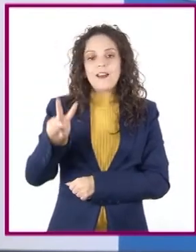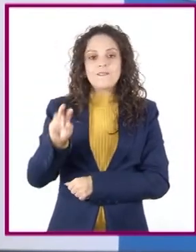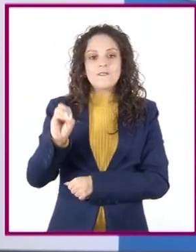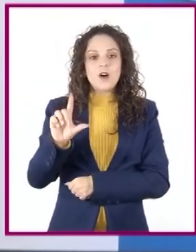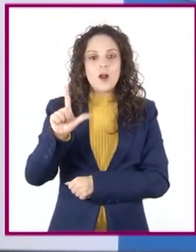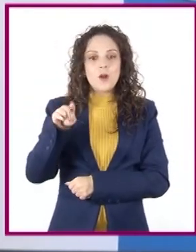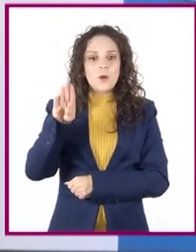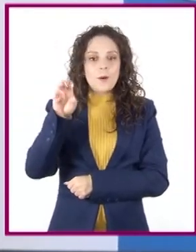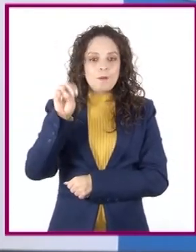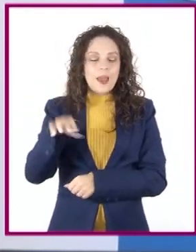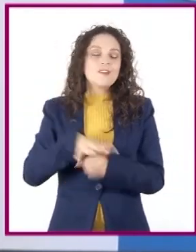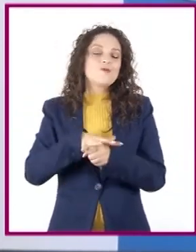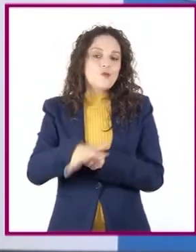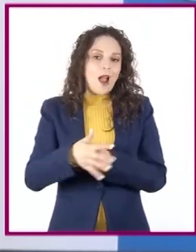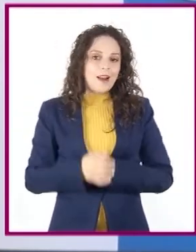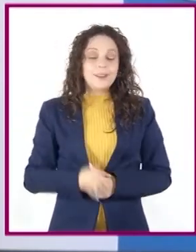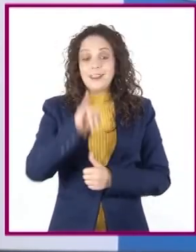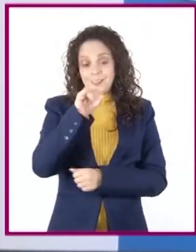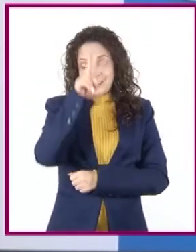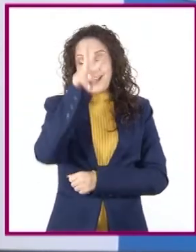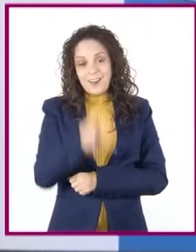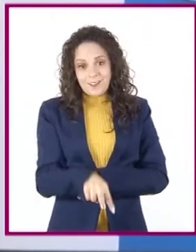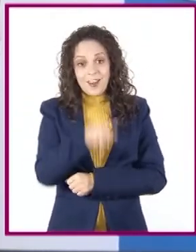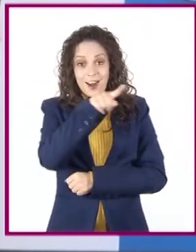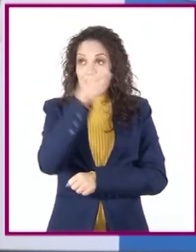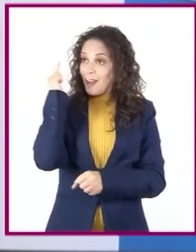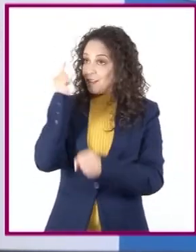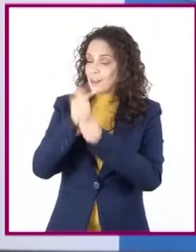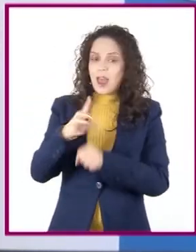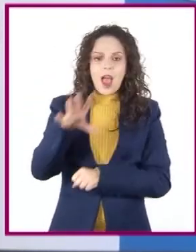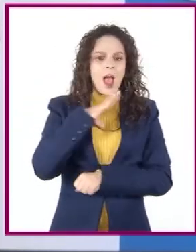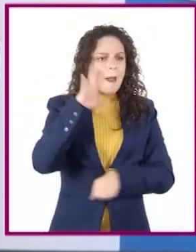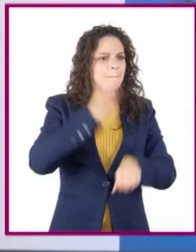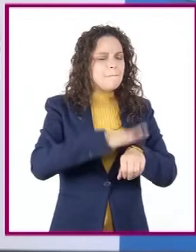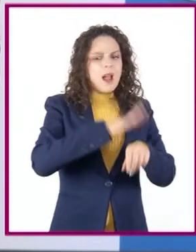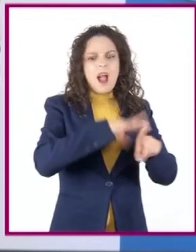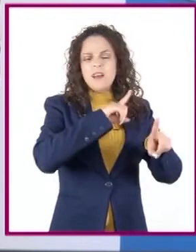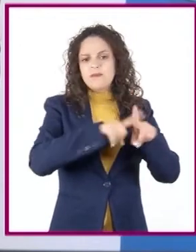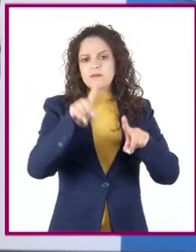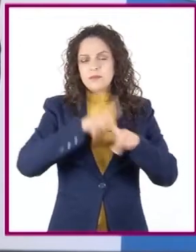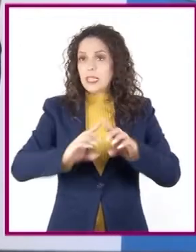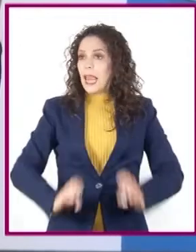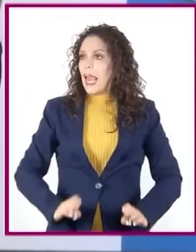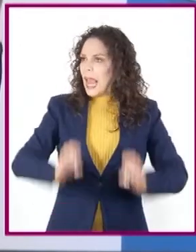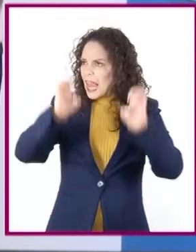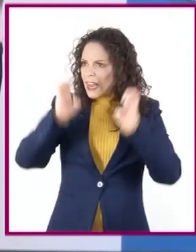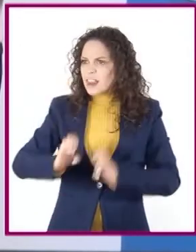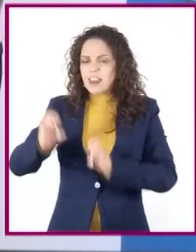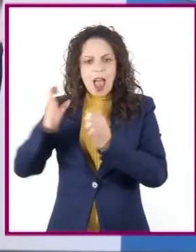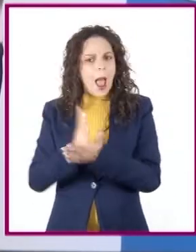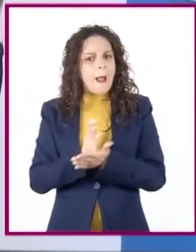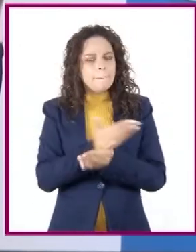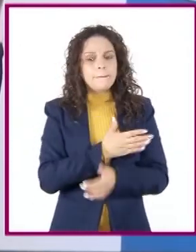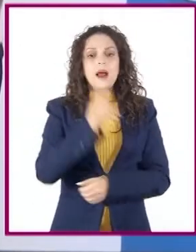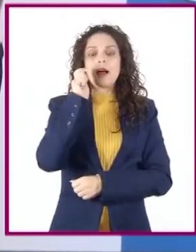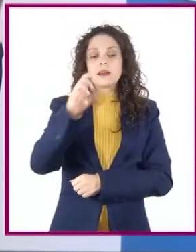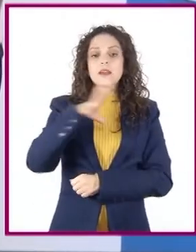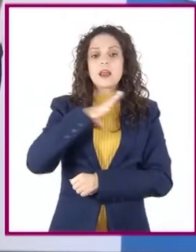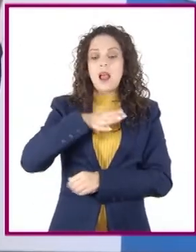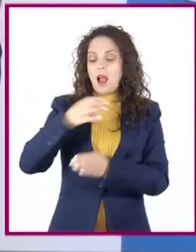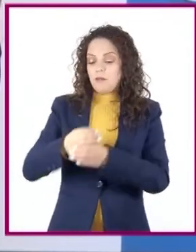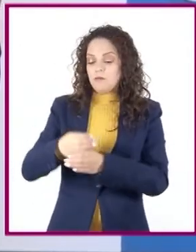Es cierto. Como pueden observar, hay más objetos, además de edificaciones, que tienen forma de prismas